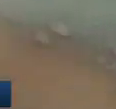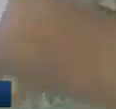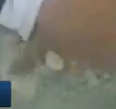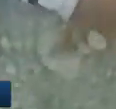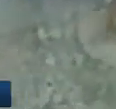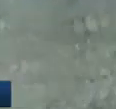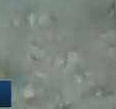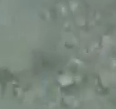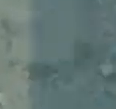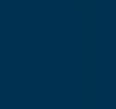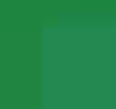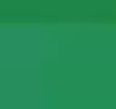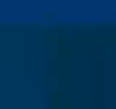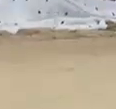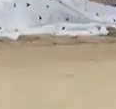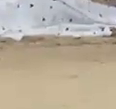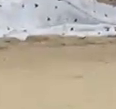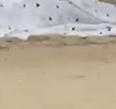antecedentes penales.